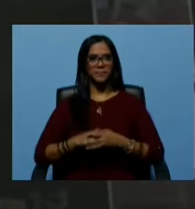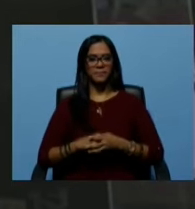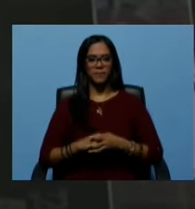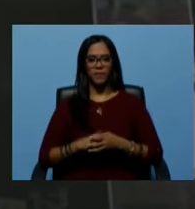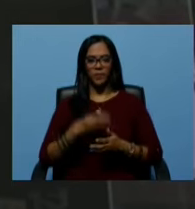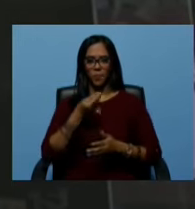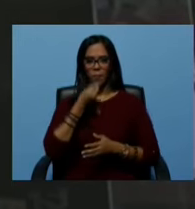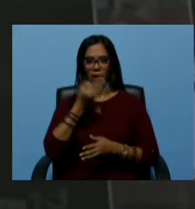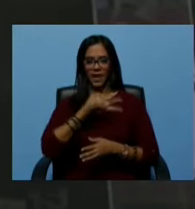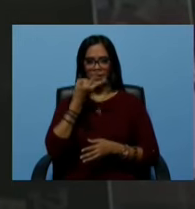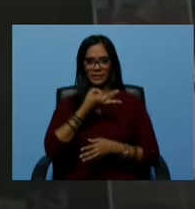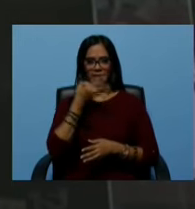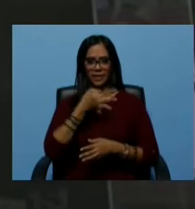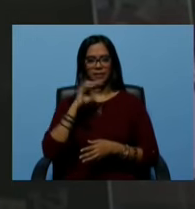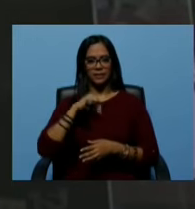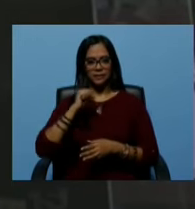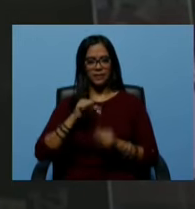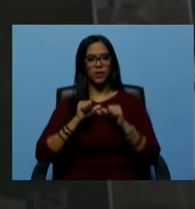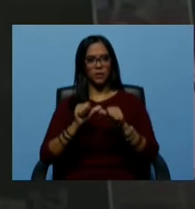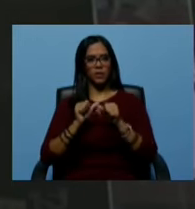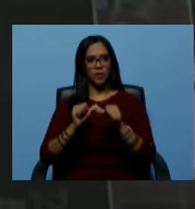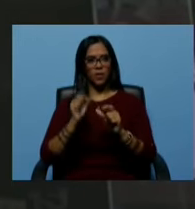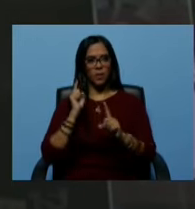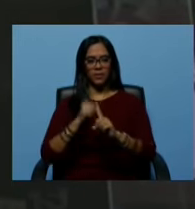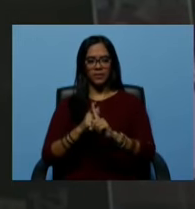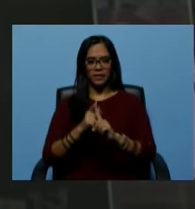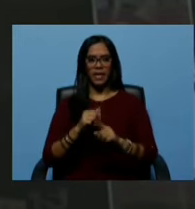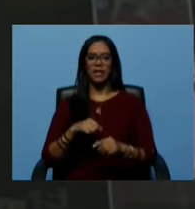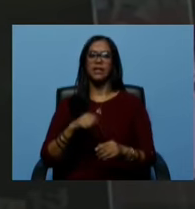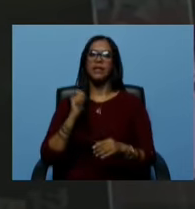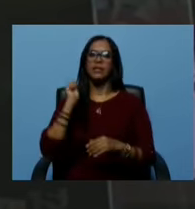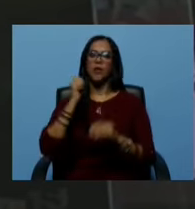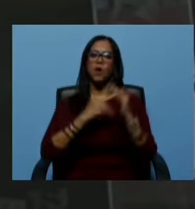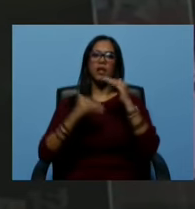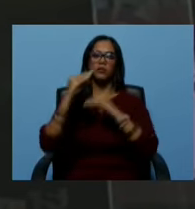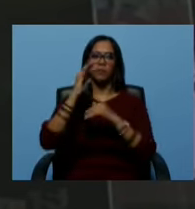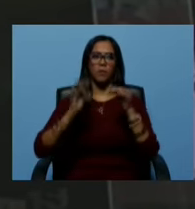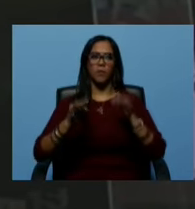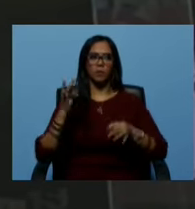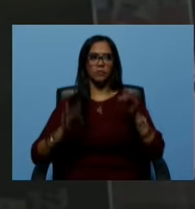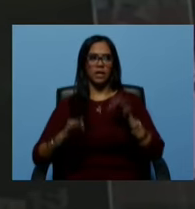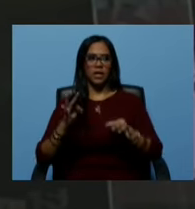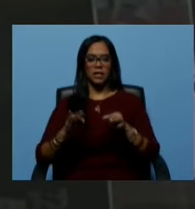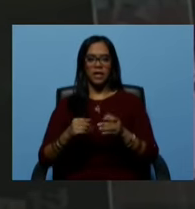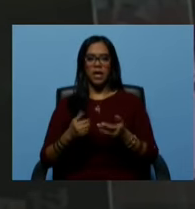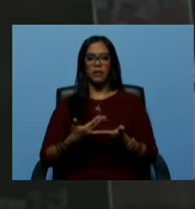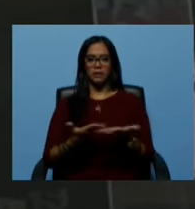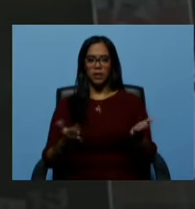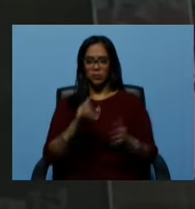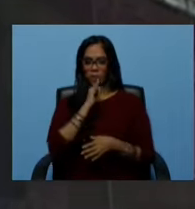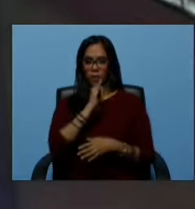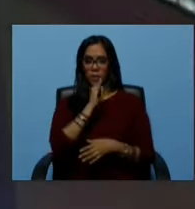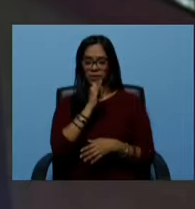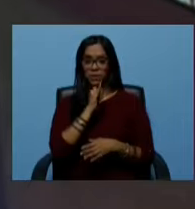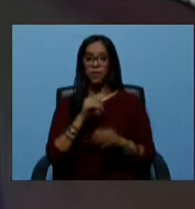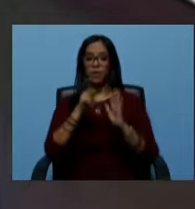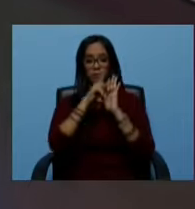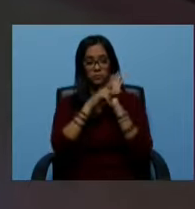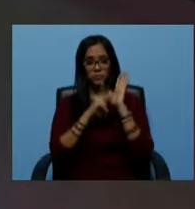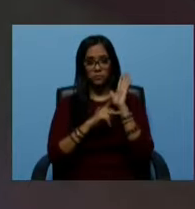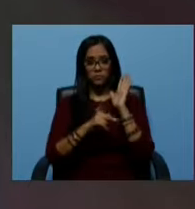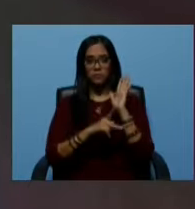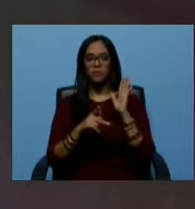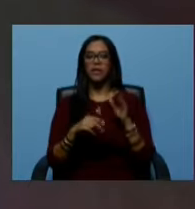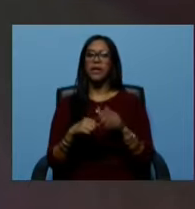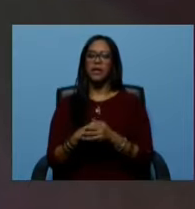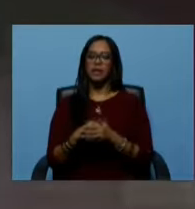tardes, Boris. Así es, continuamos desde la sede del Tribunal Supremo de Justicia, dando cobertura al cronograma de